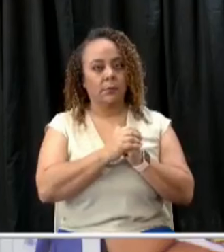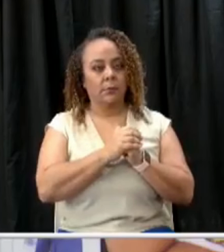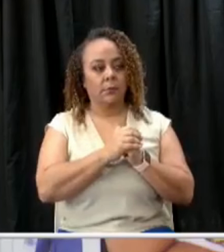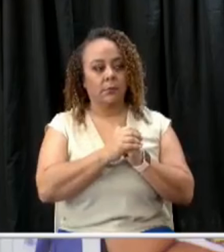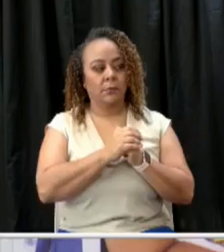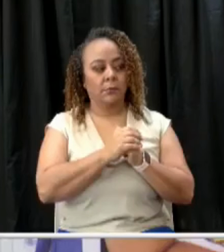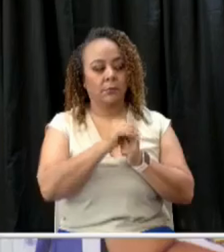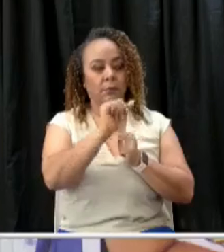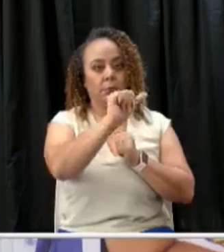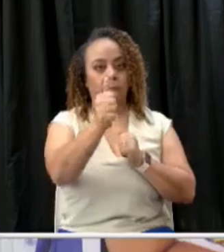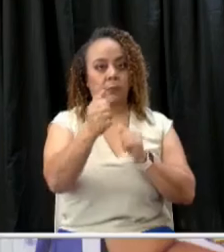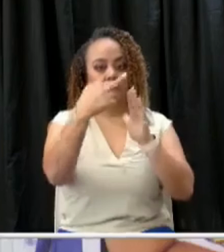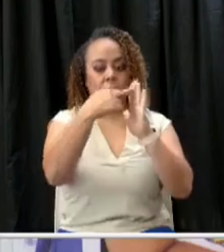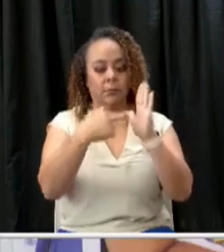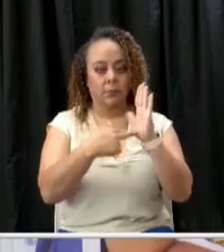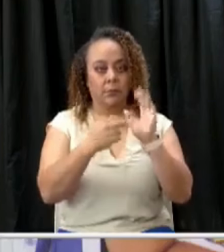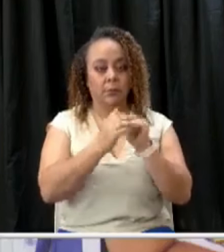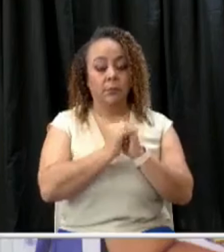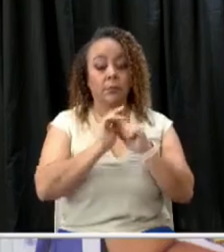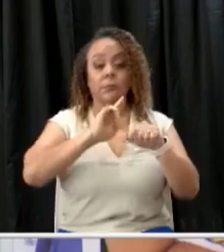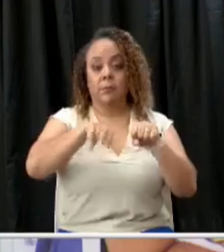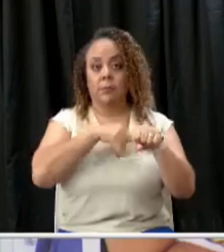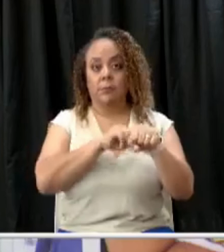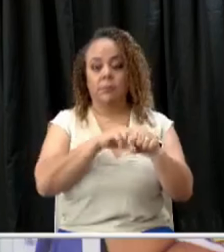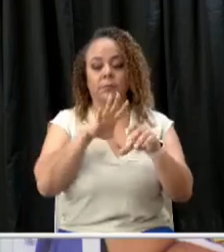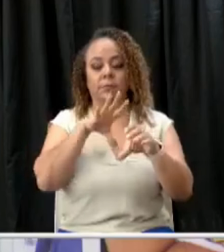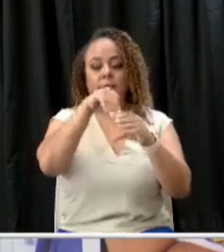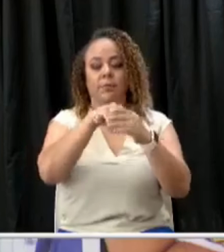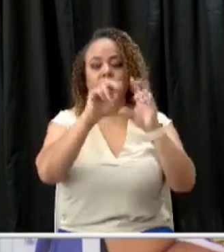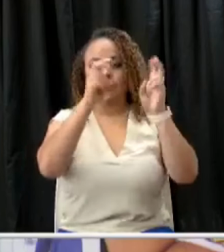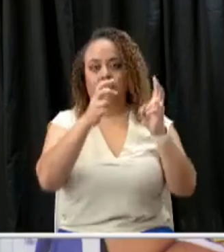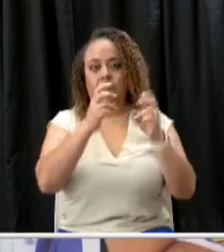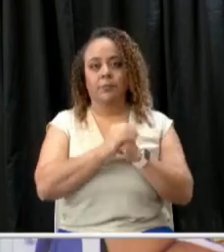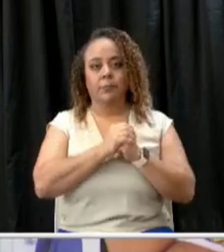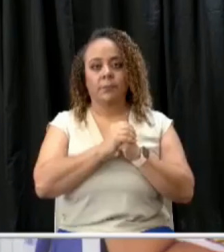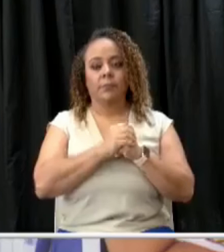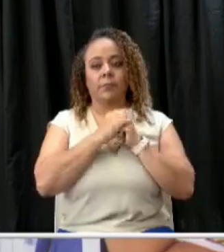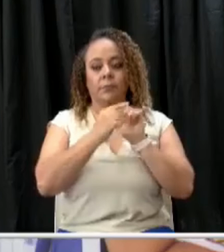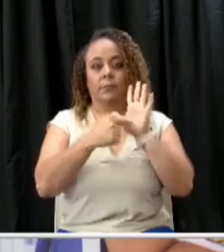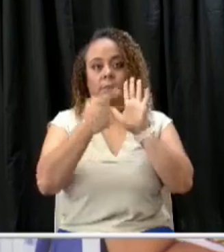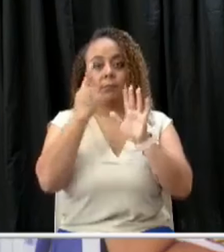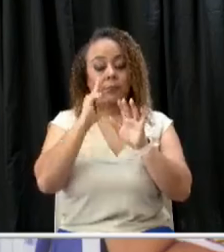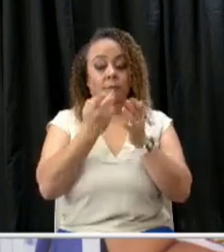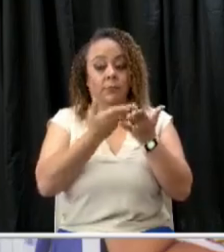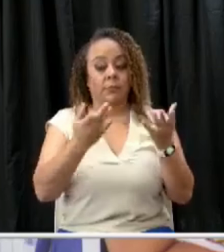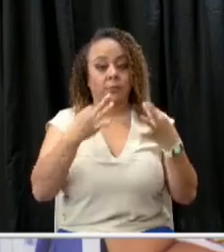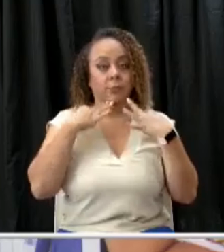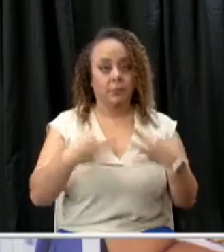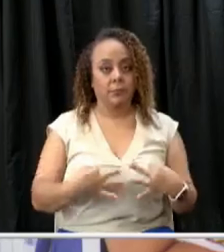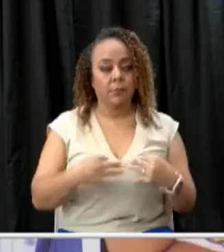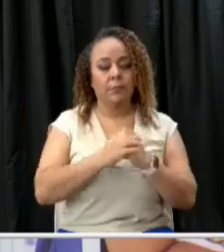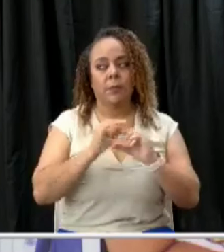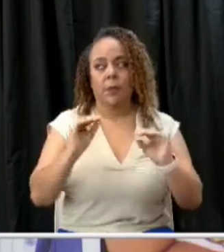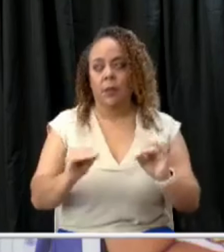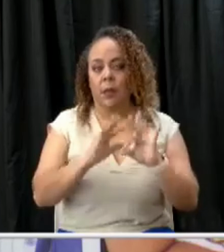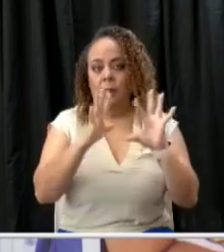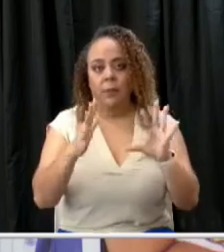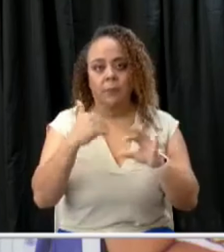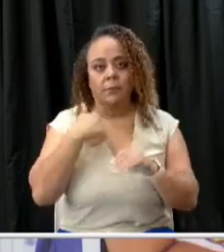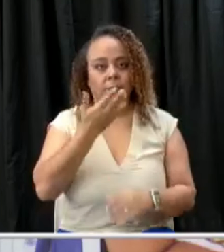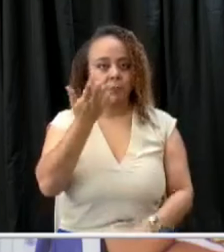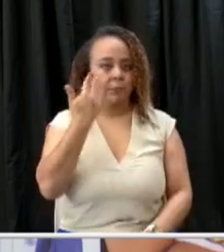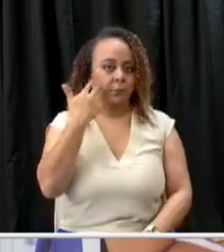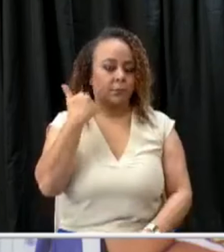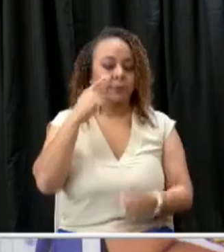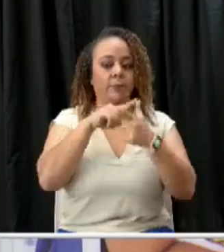los demás reglamentos nacionales incorporan el tema de exposición a agentes físicos, donde evidentemente está el calor. Entonces,